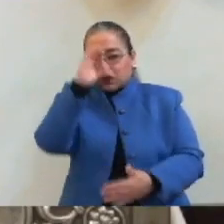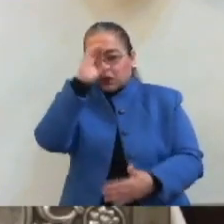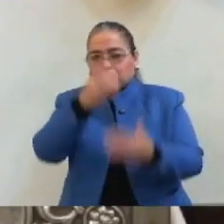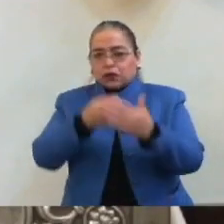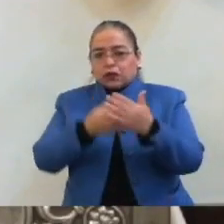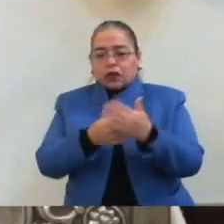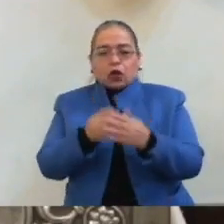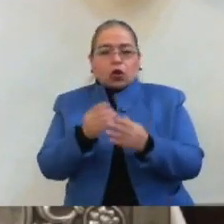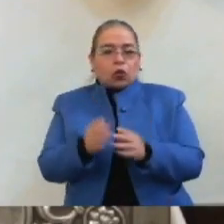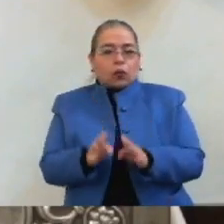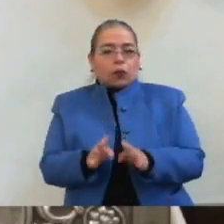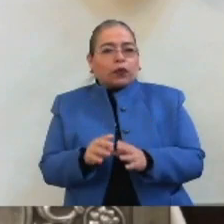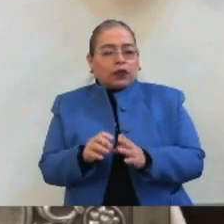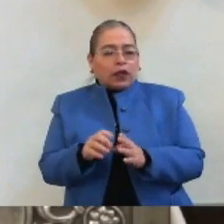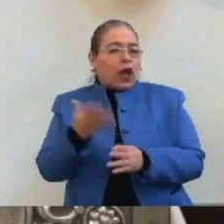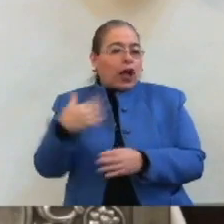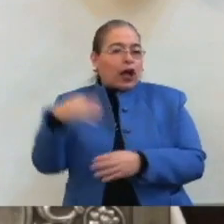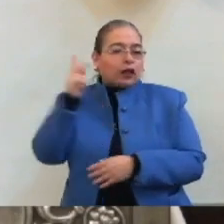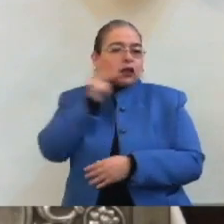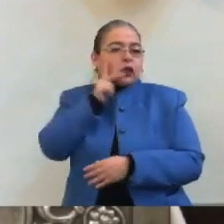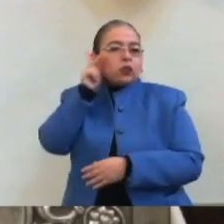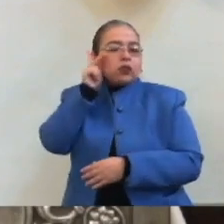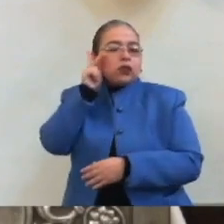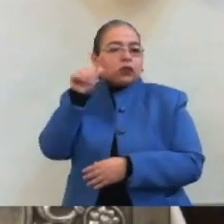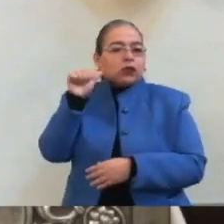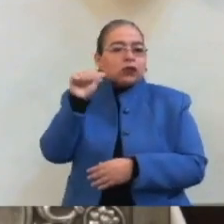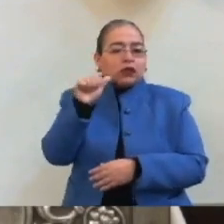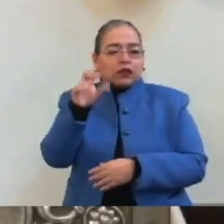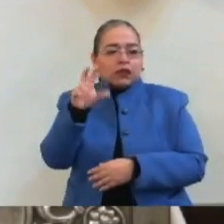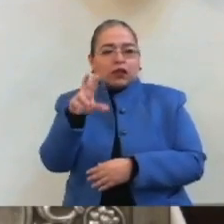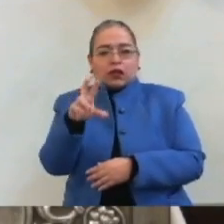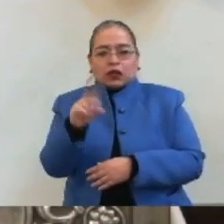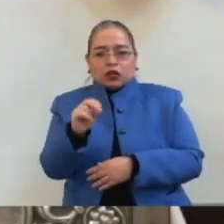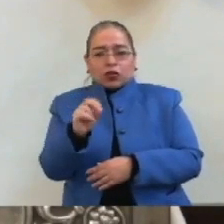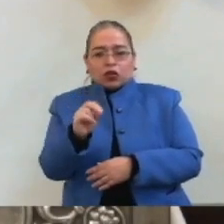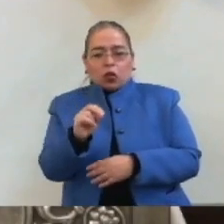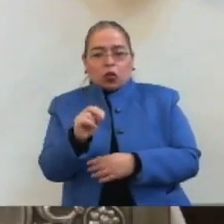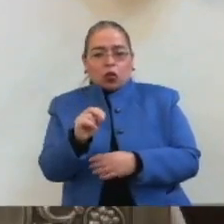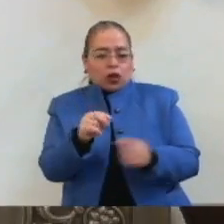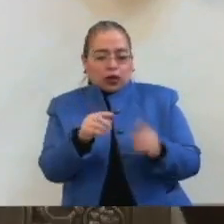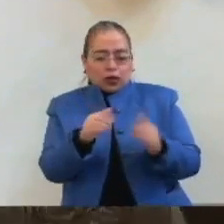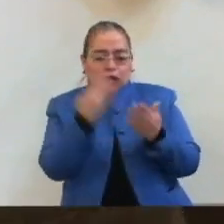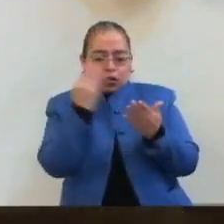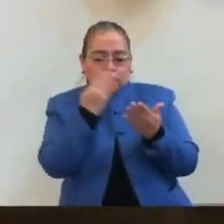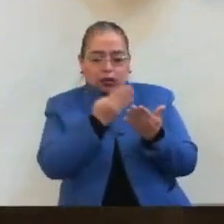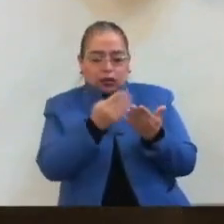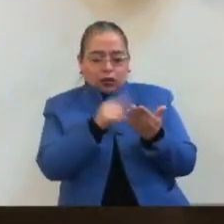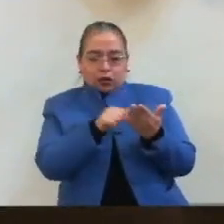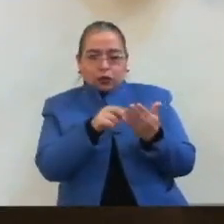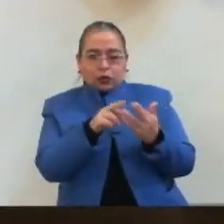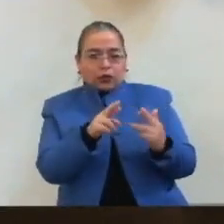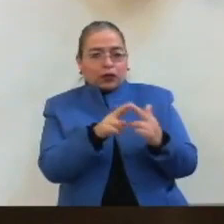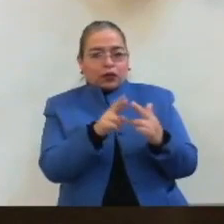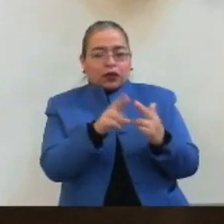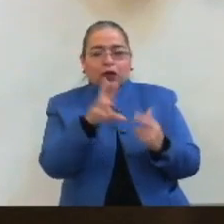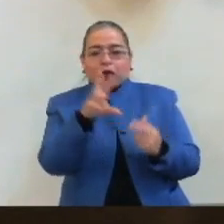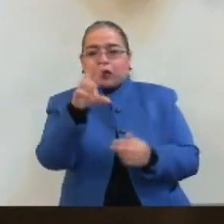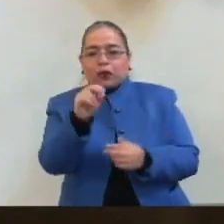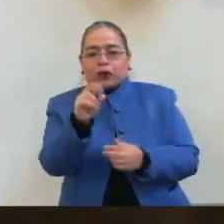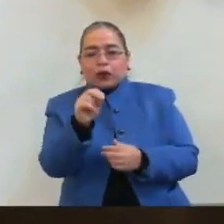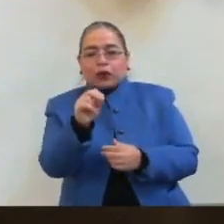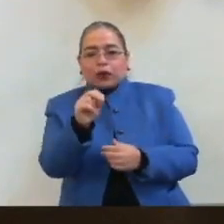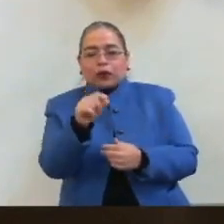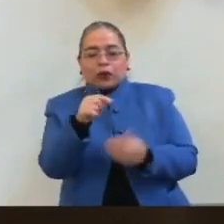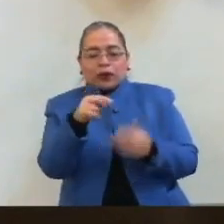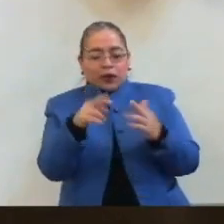16 no es la religión de un libro es la religión de